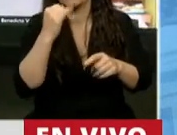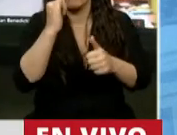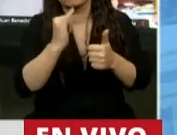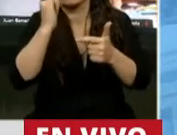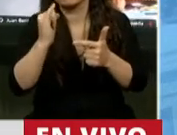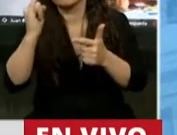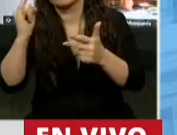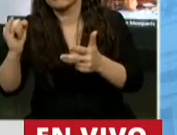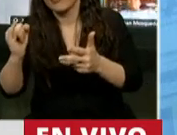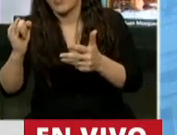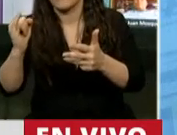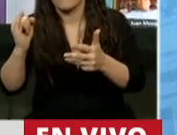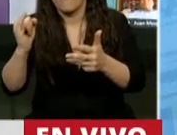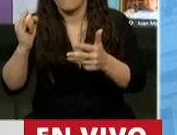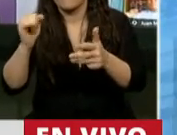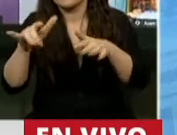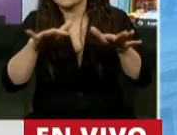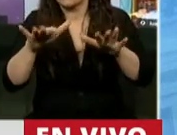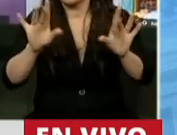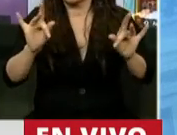que hacen de esto una cuestión compleja